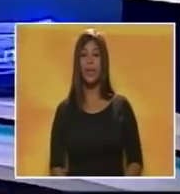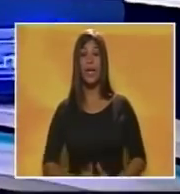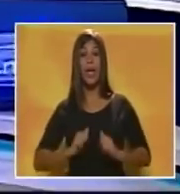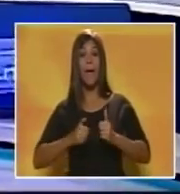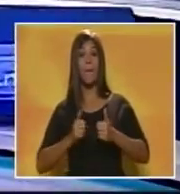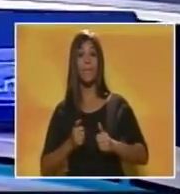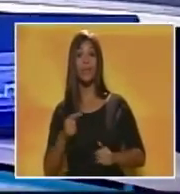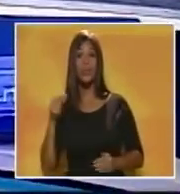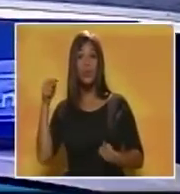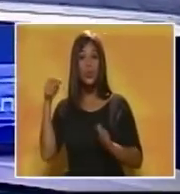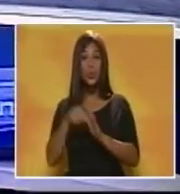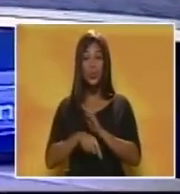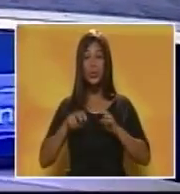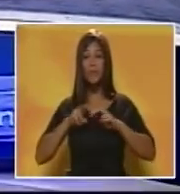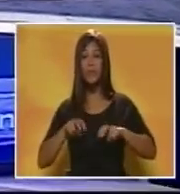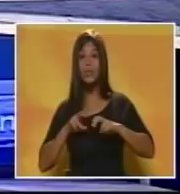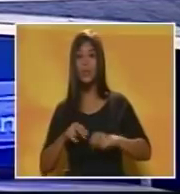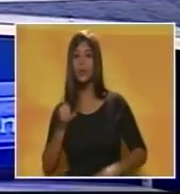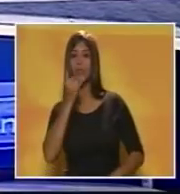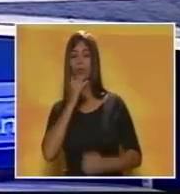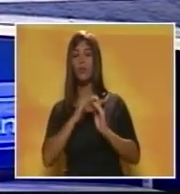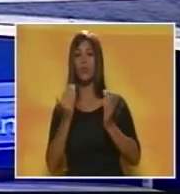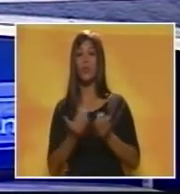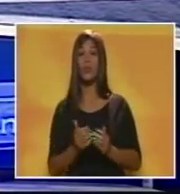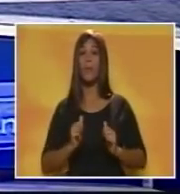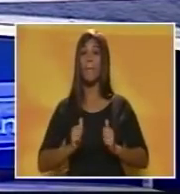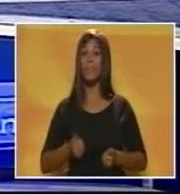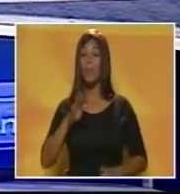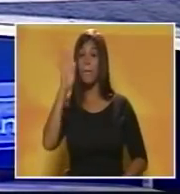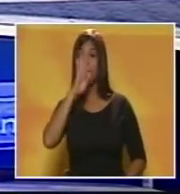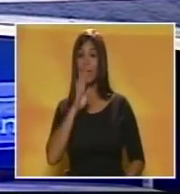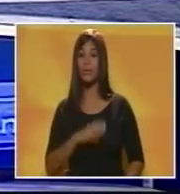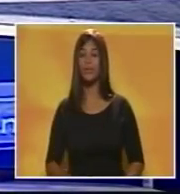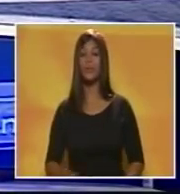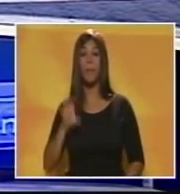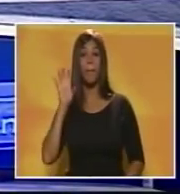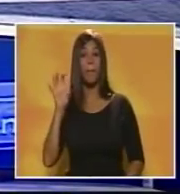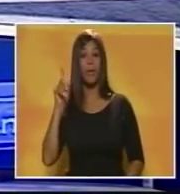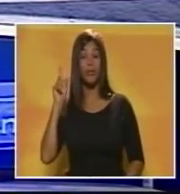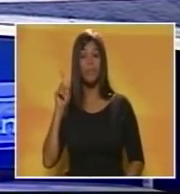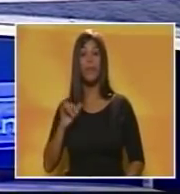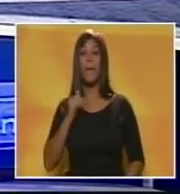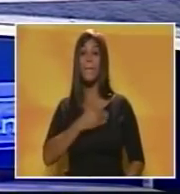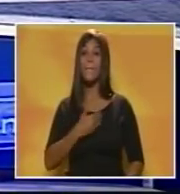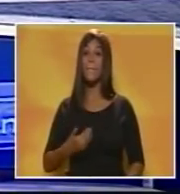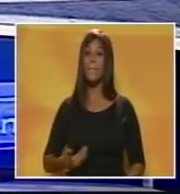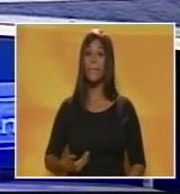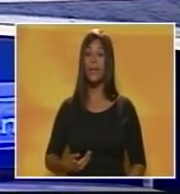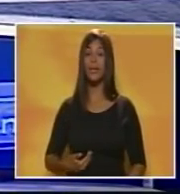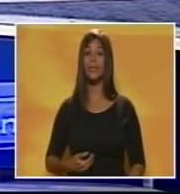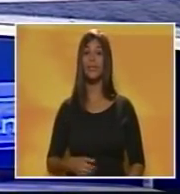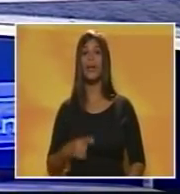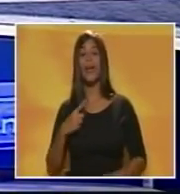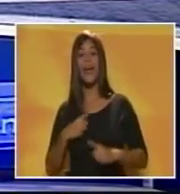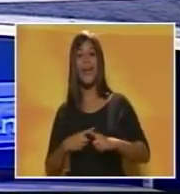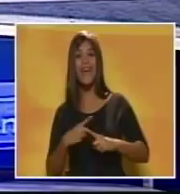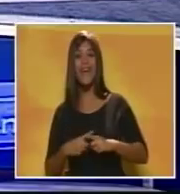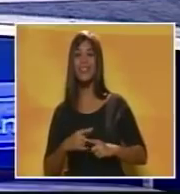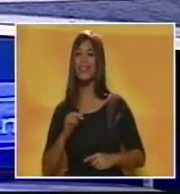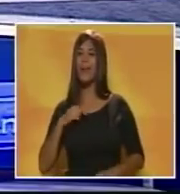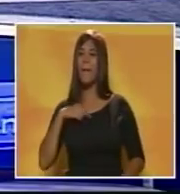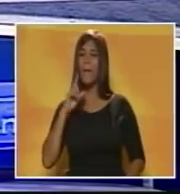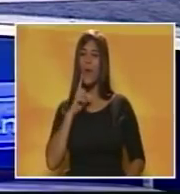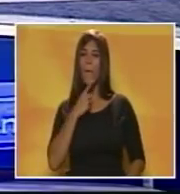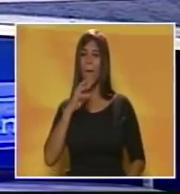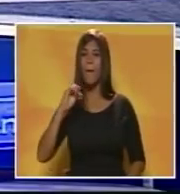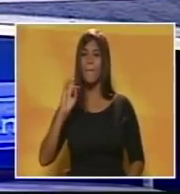Iniciamos nuestro recorrido por lo que pasa en el mundo y lo vamos a hacer en Brasil, Milagros. Así es, el expresidente Michel Temer aseguró